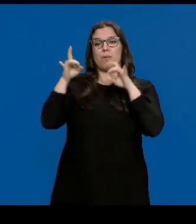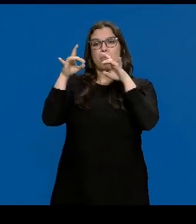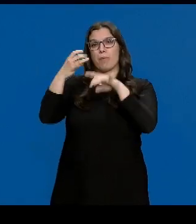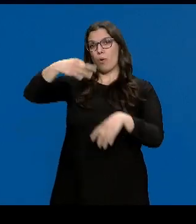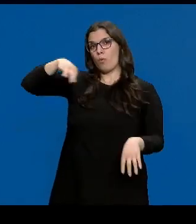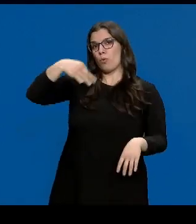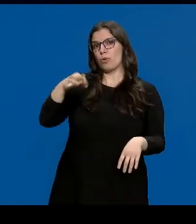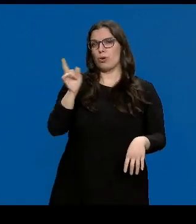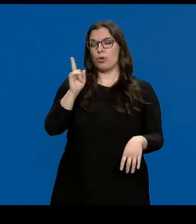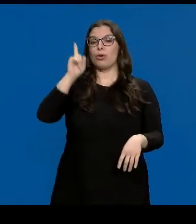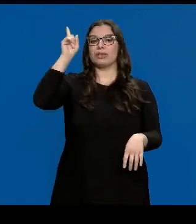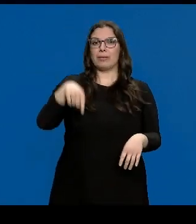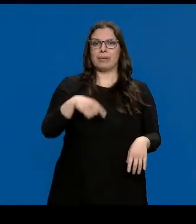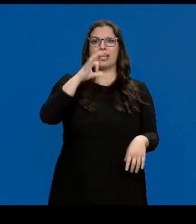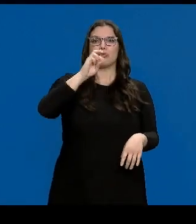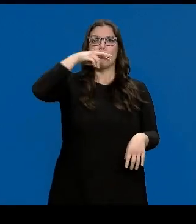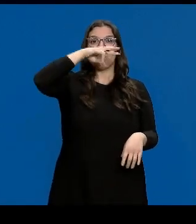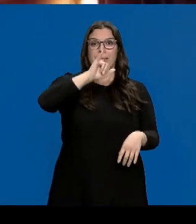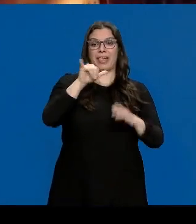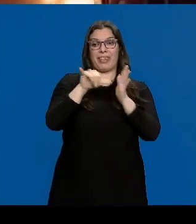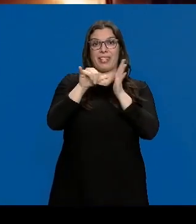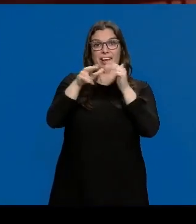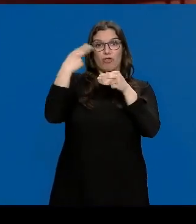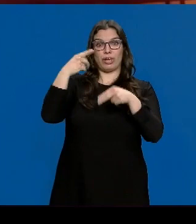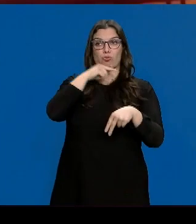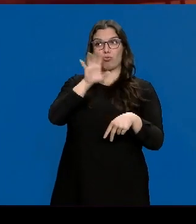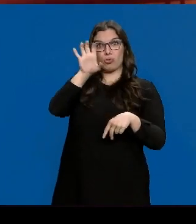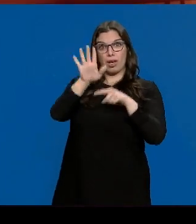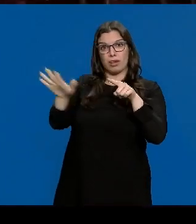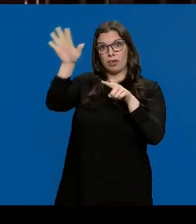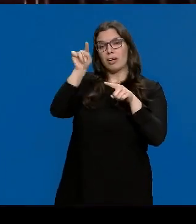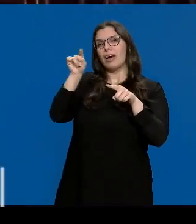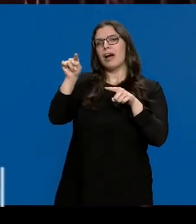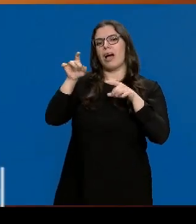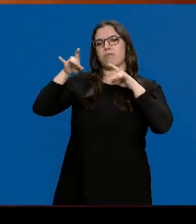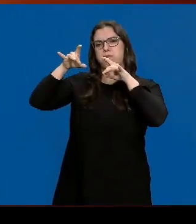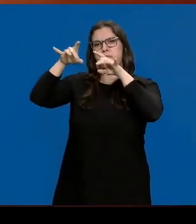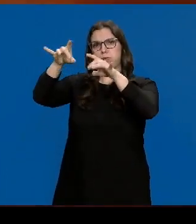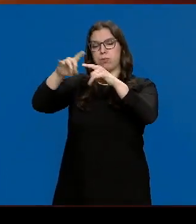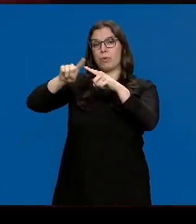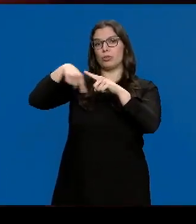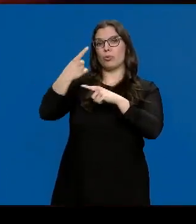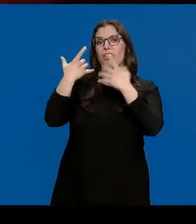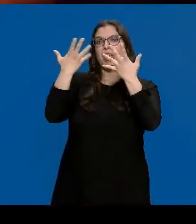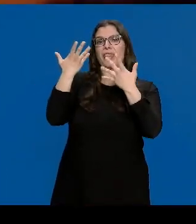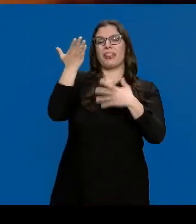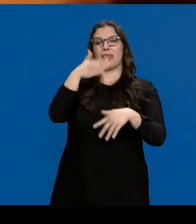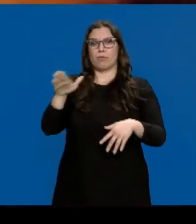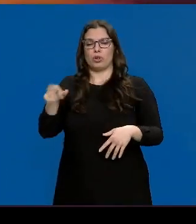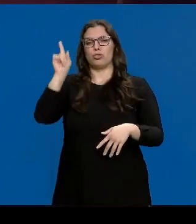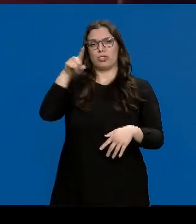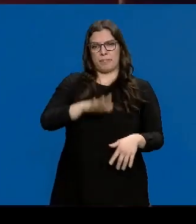últimas horas. En Sumy, cerca de la frontera con Rusia, un bombardeo ha dejado al menos 10 muertos, entre ellos niños.